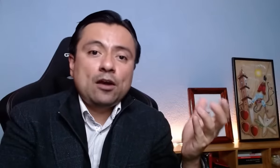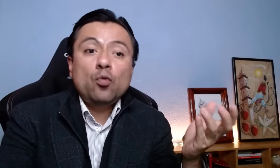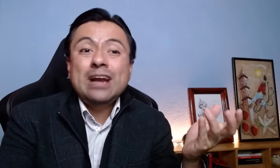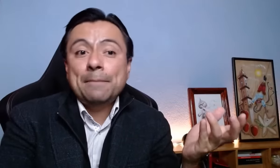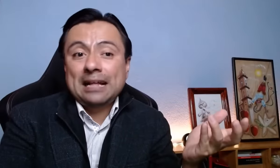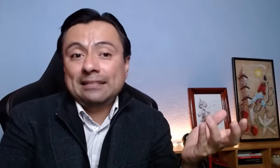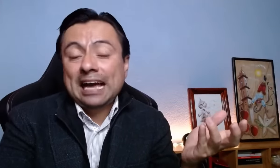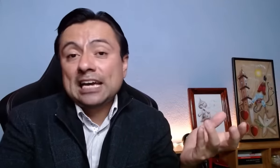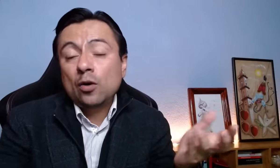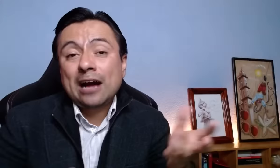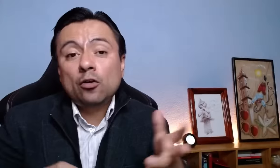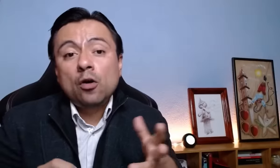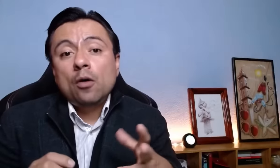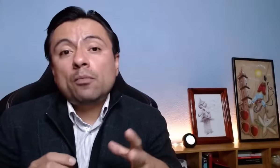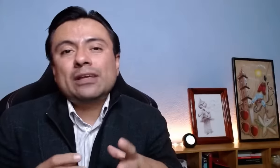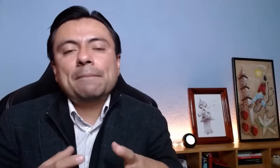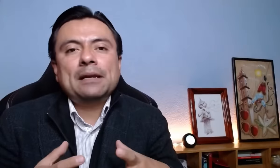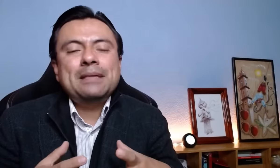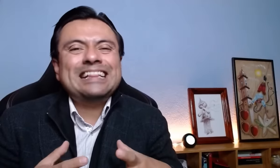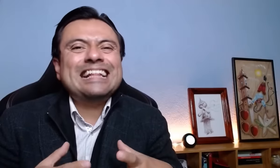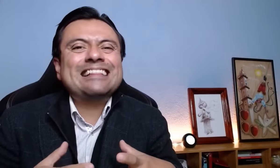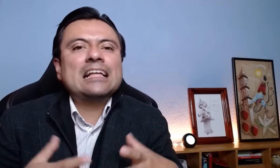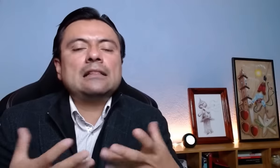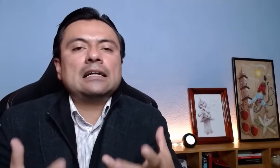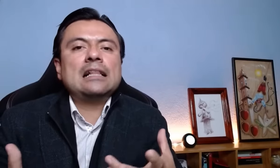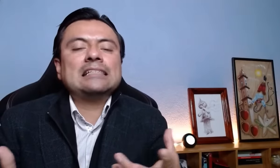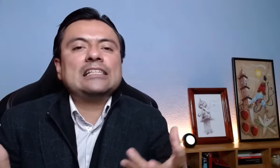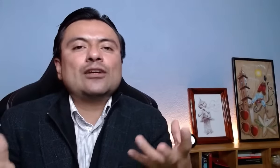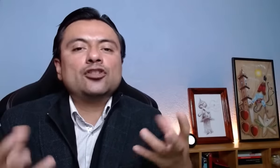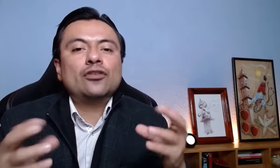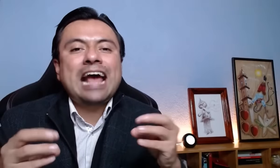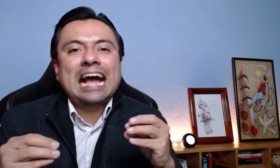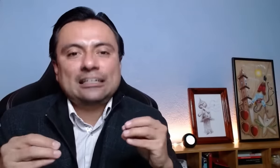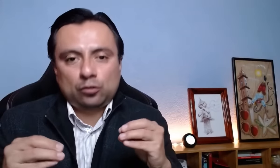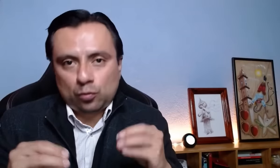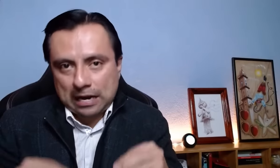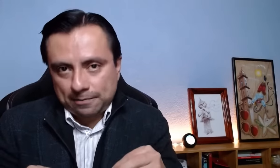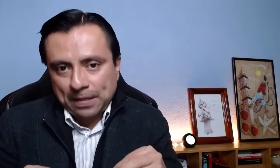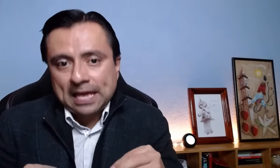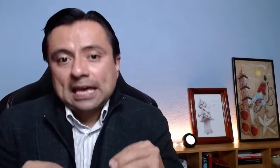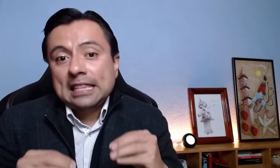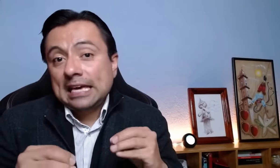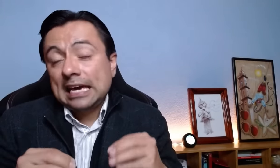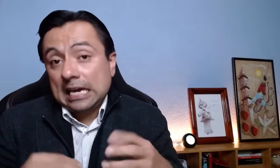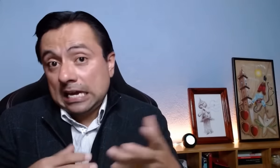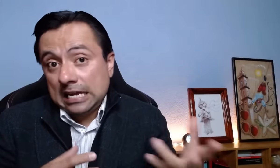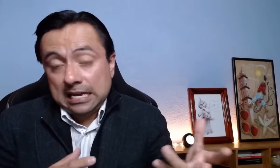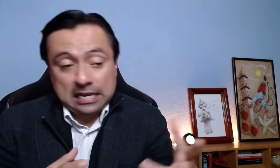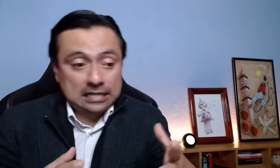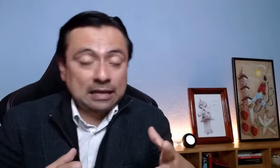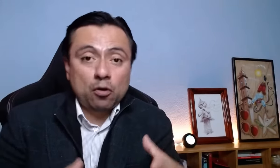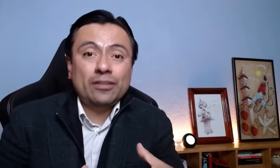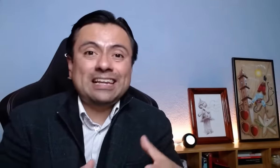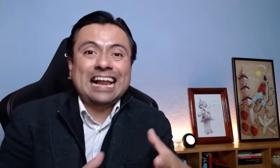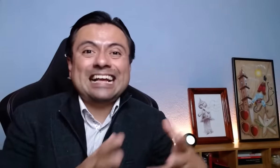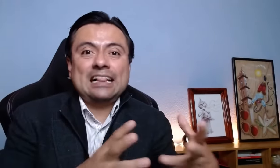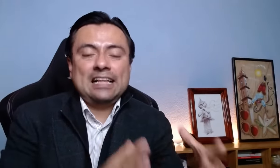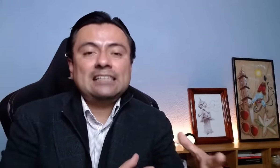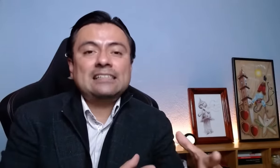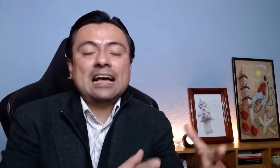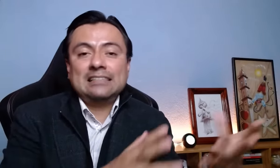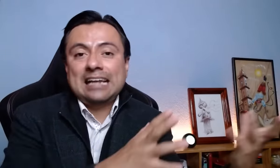de una manta. Y lo hago porque permite entender la situación actual actual, del temor